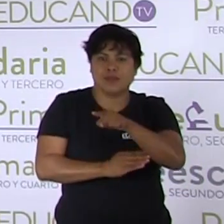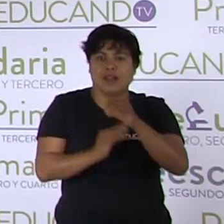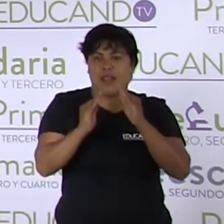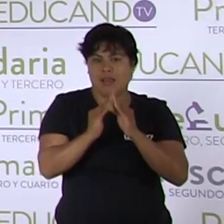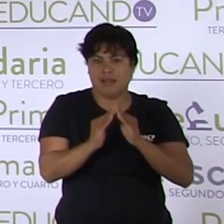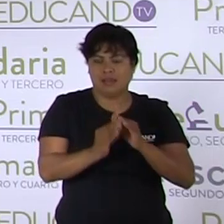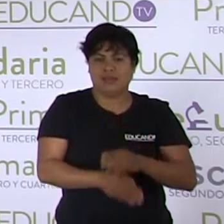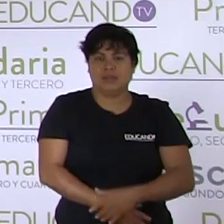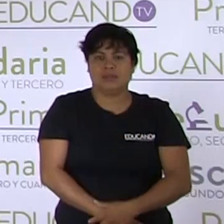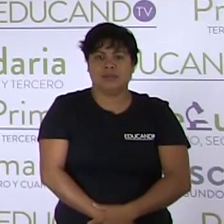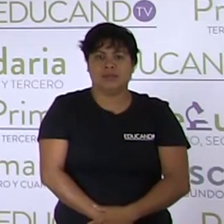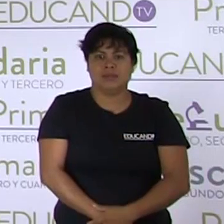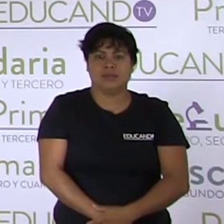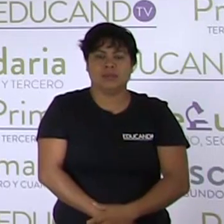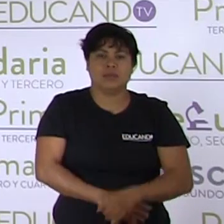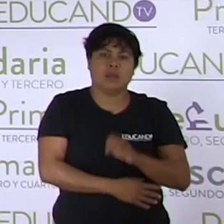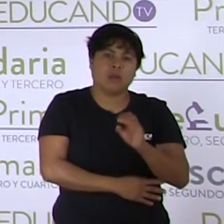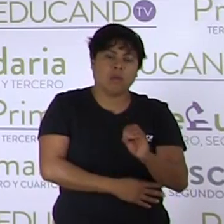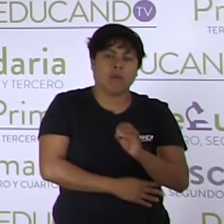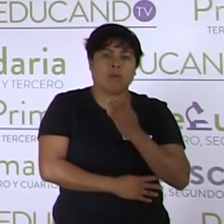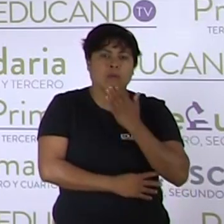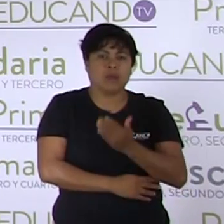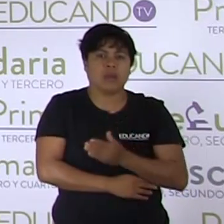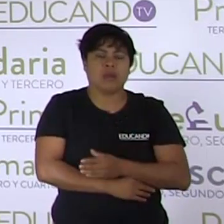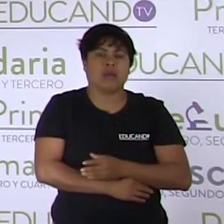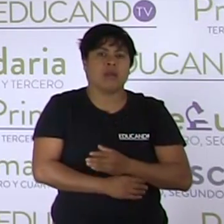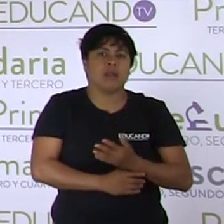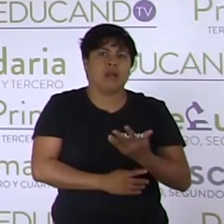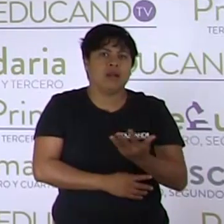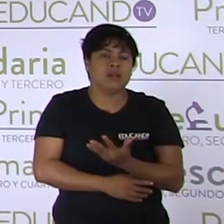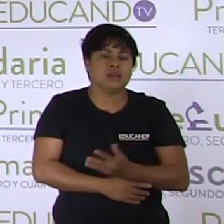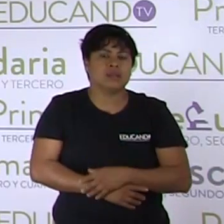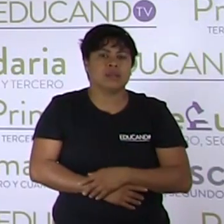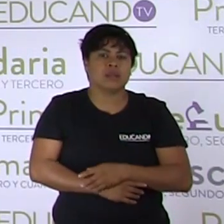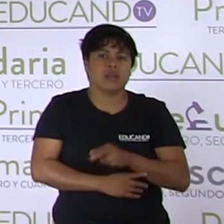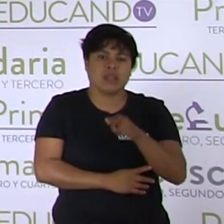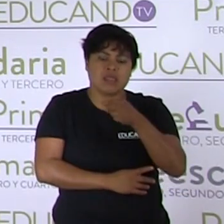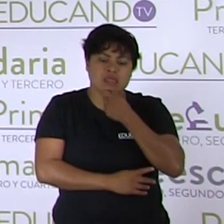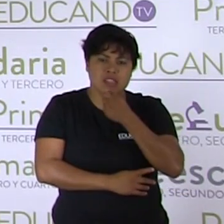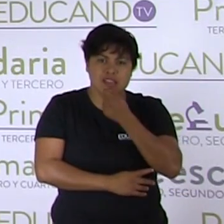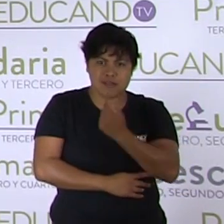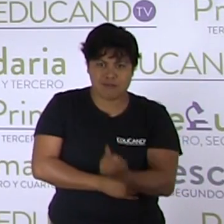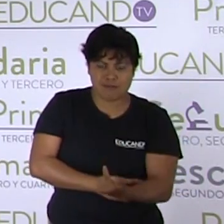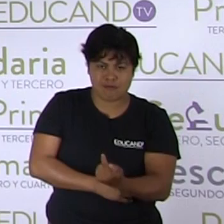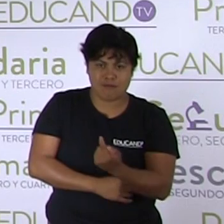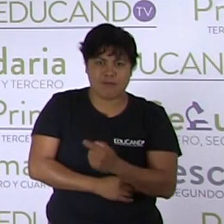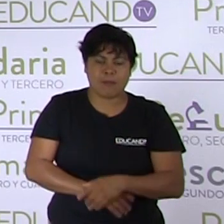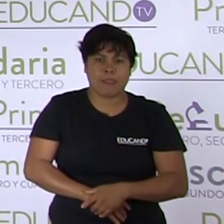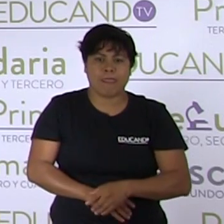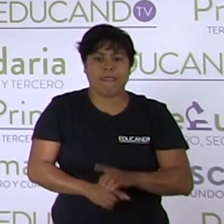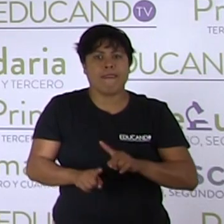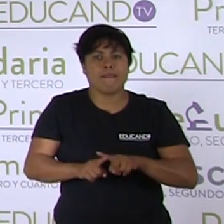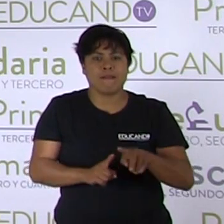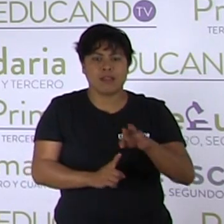casa. O bien hacer referencia al niño. En algunas